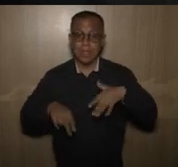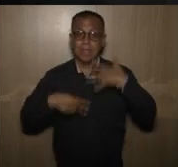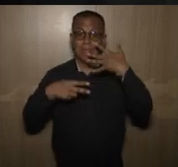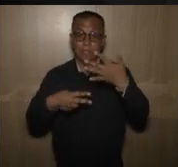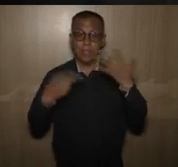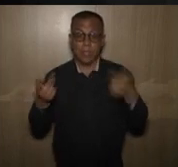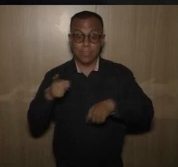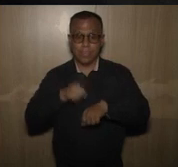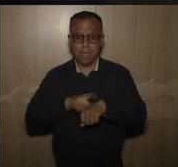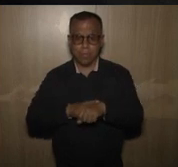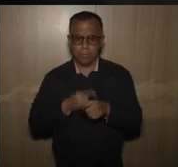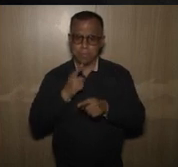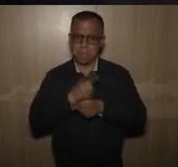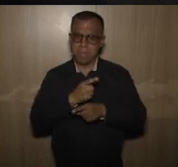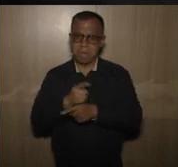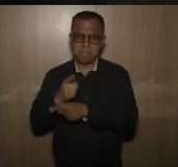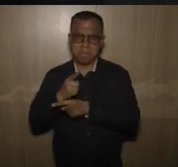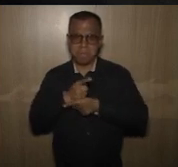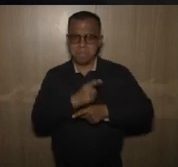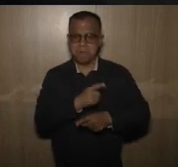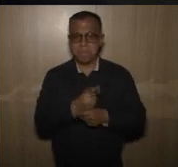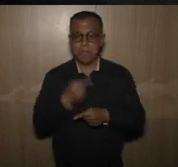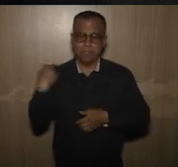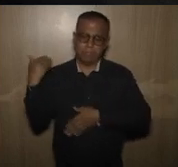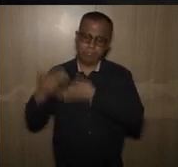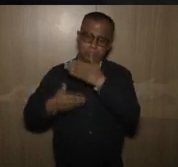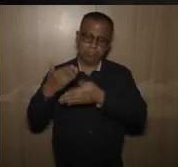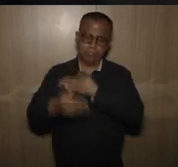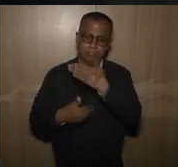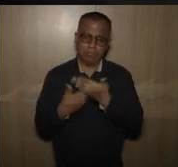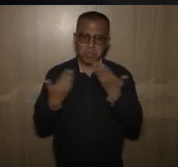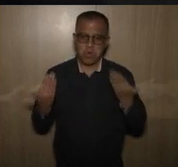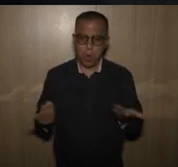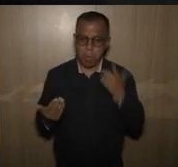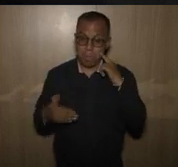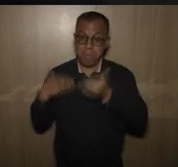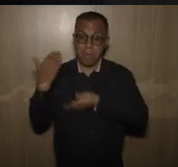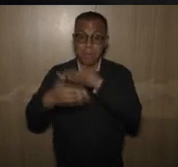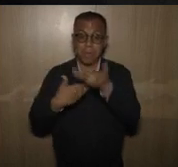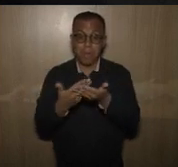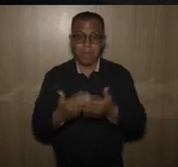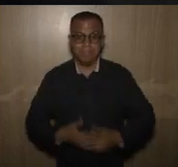optimizar tiempo, que pasa por agilizar los procesos.